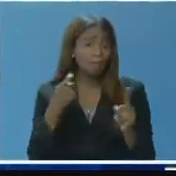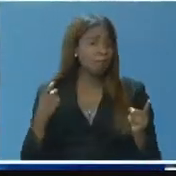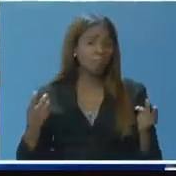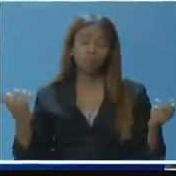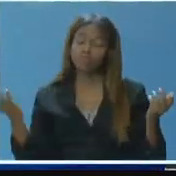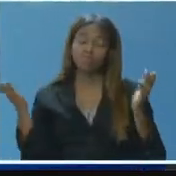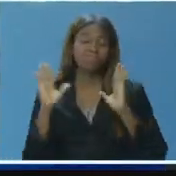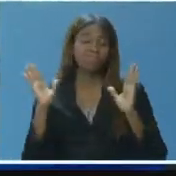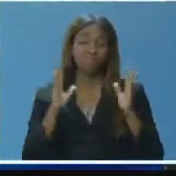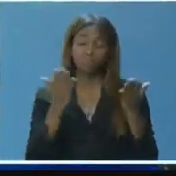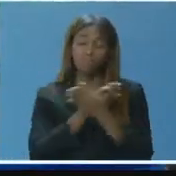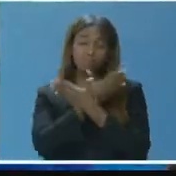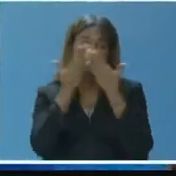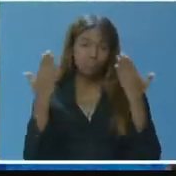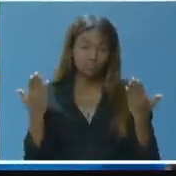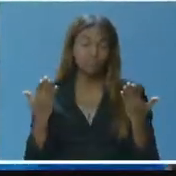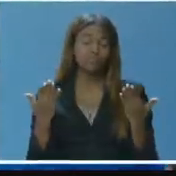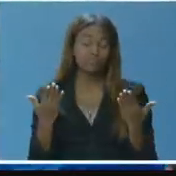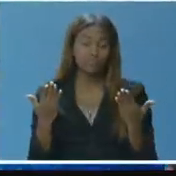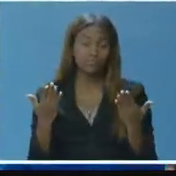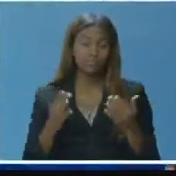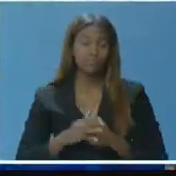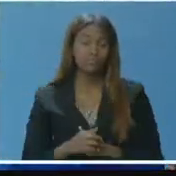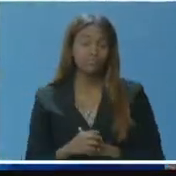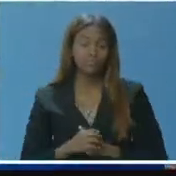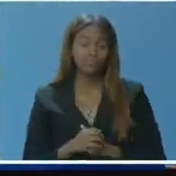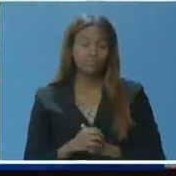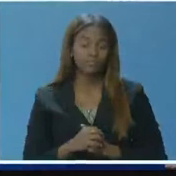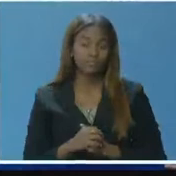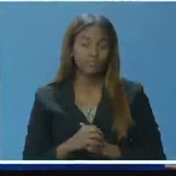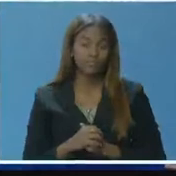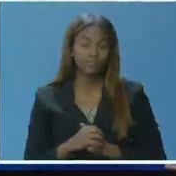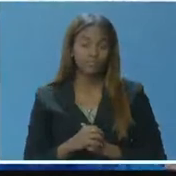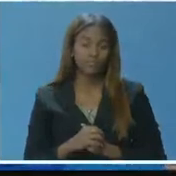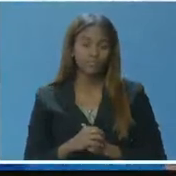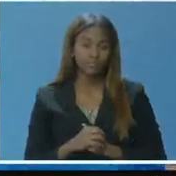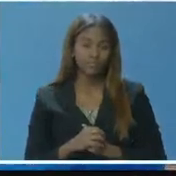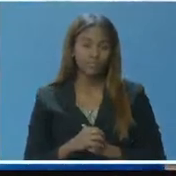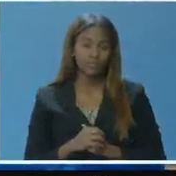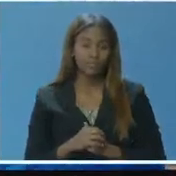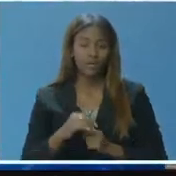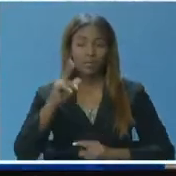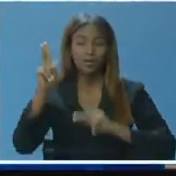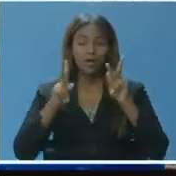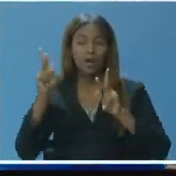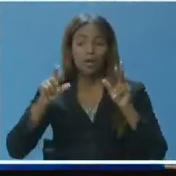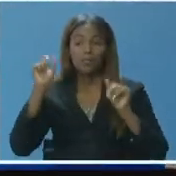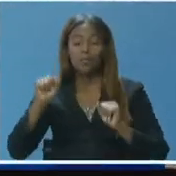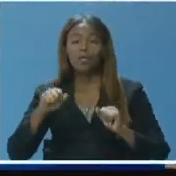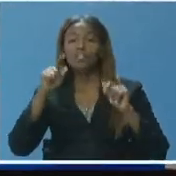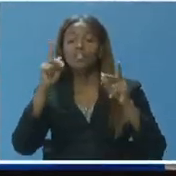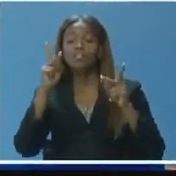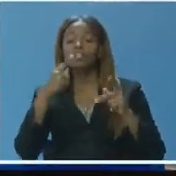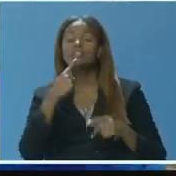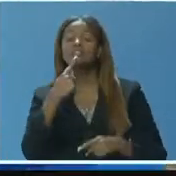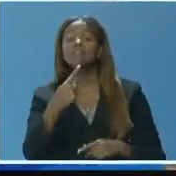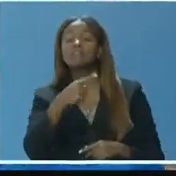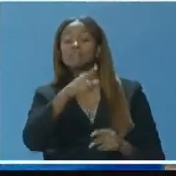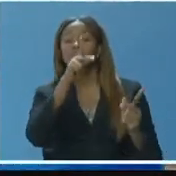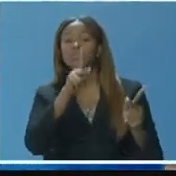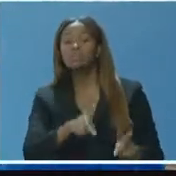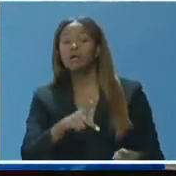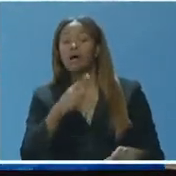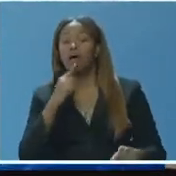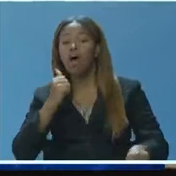me pueda afectar ni que puedan decir que Pirrín es